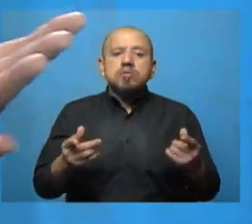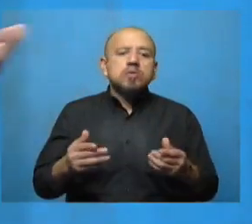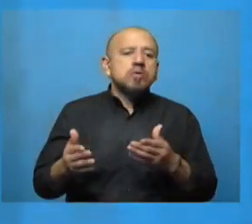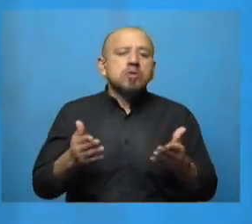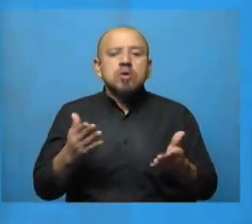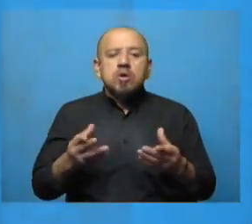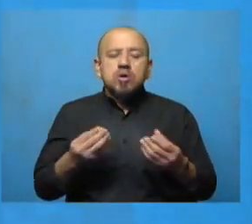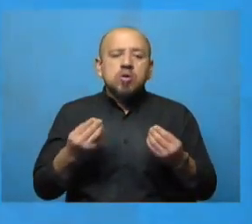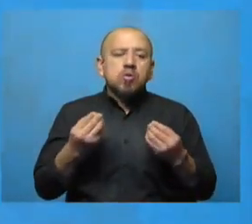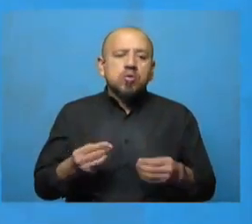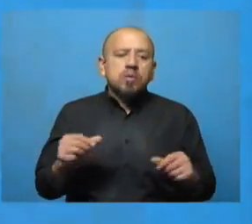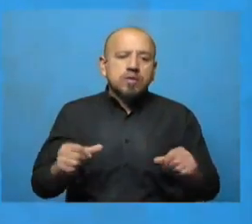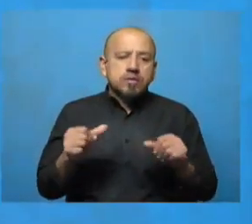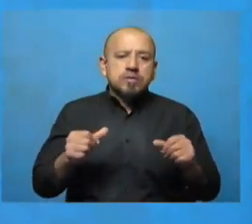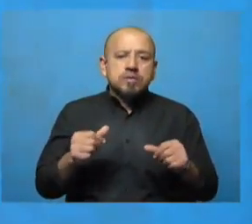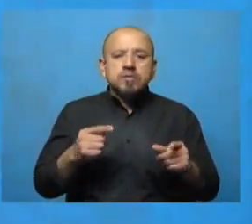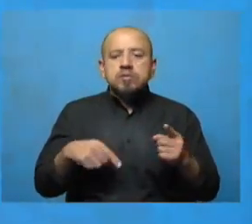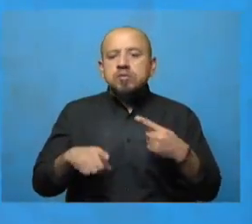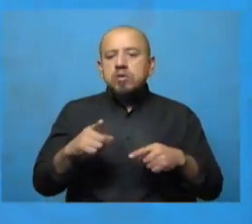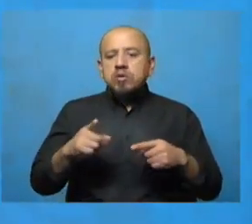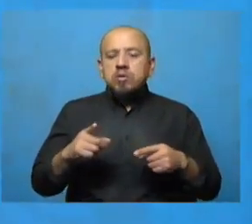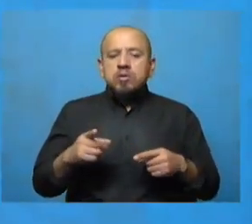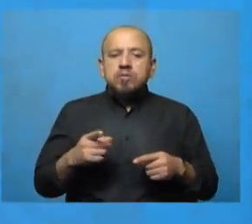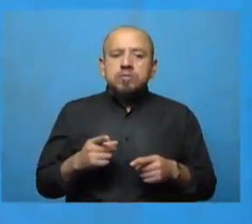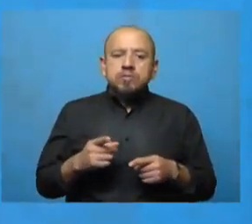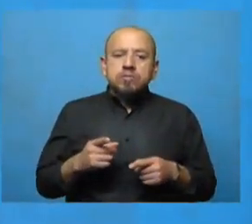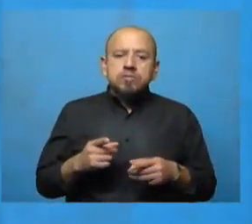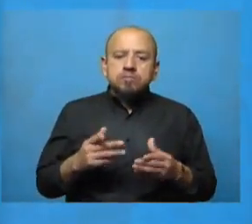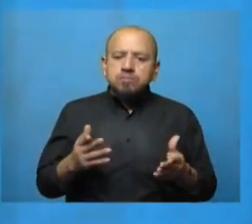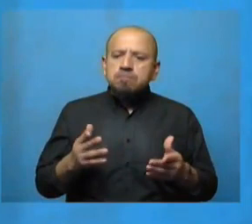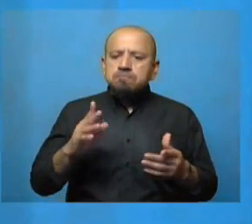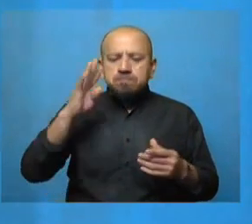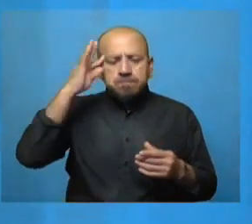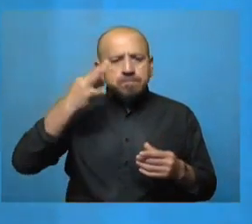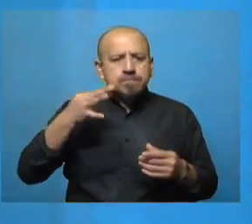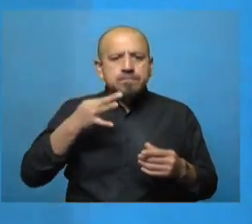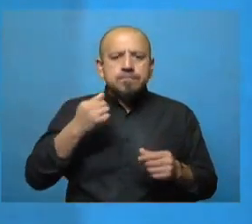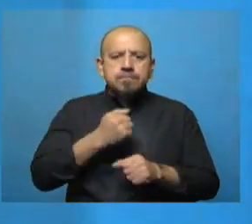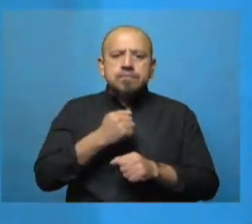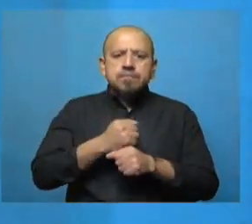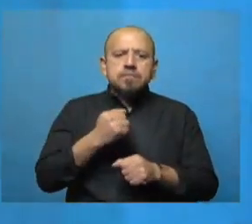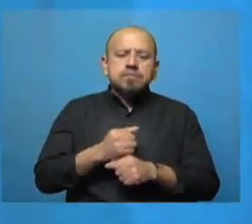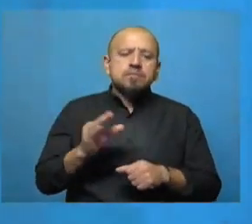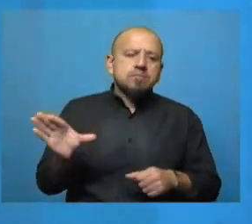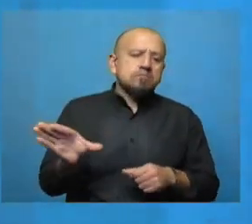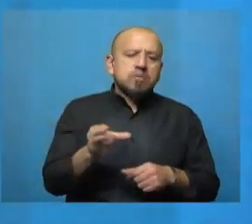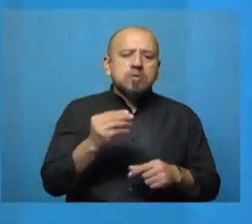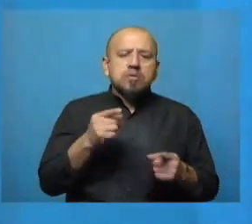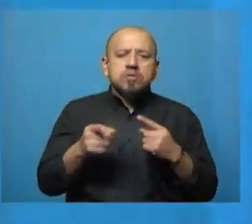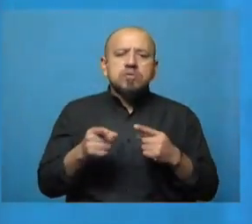quieres ir él el candidato o el partido lo que fuera no y realmente trabajé para todos y